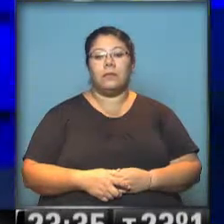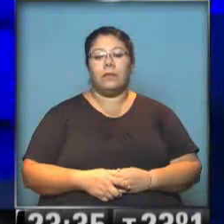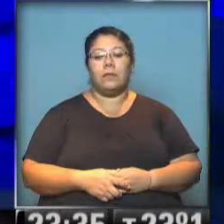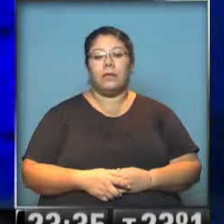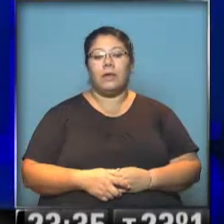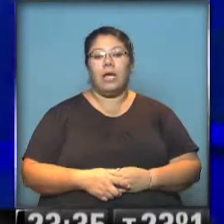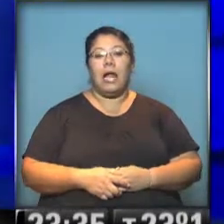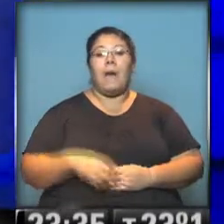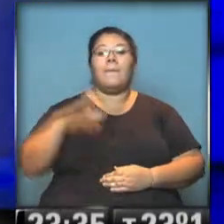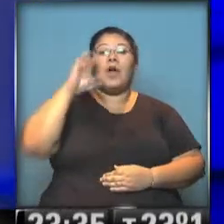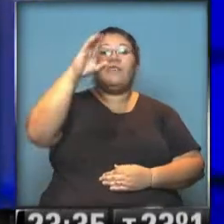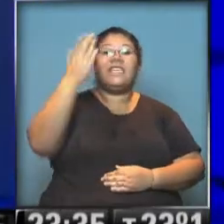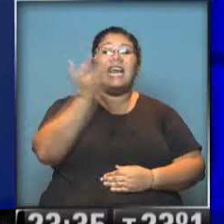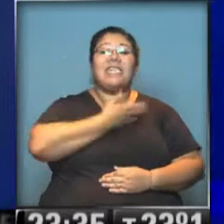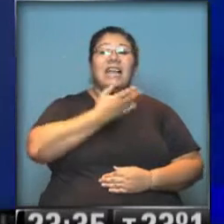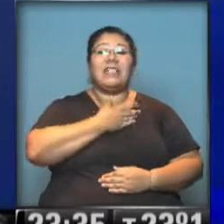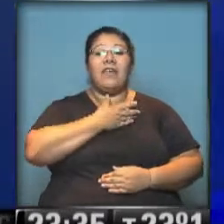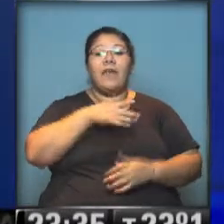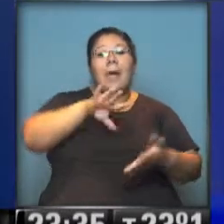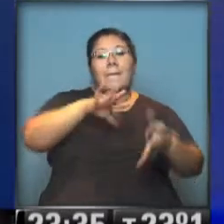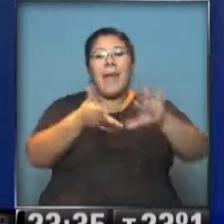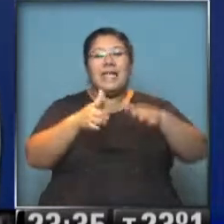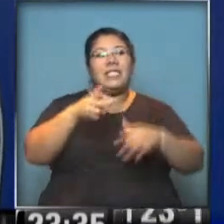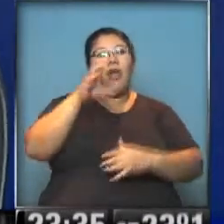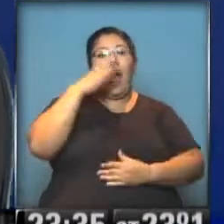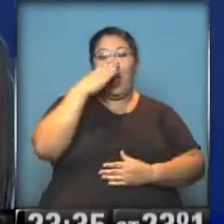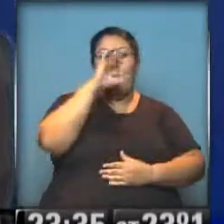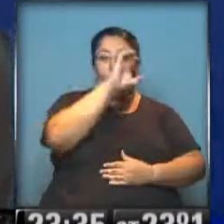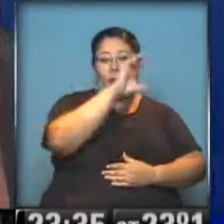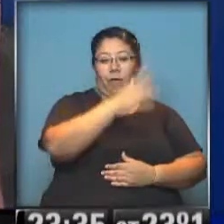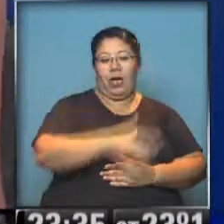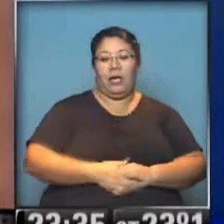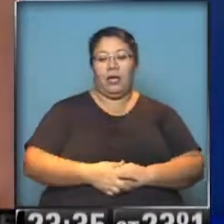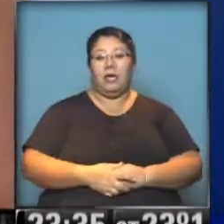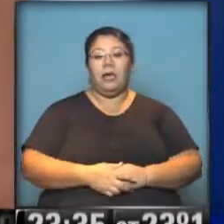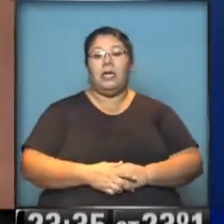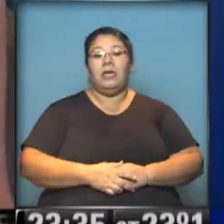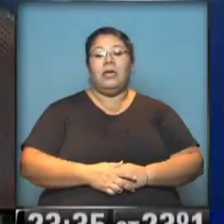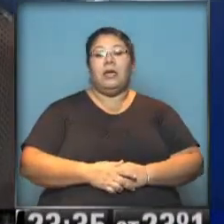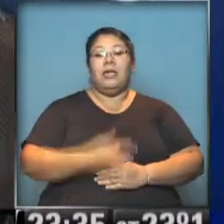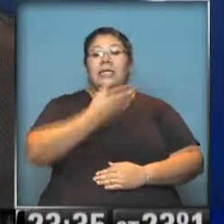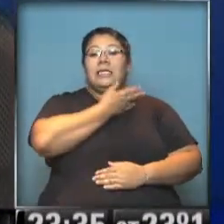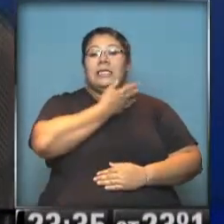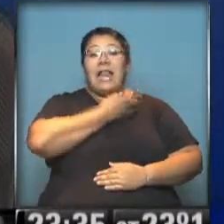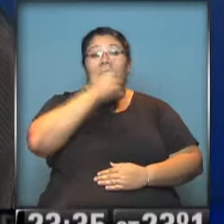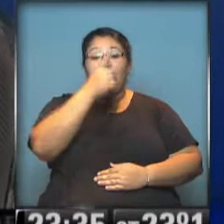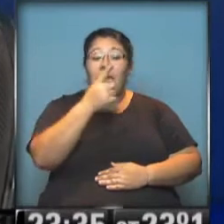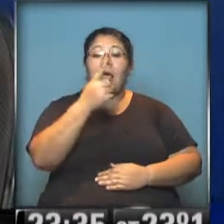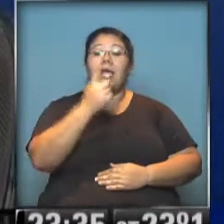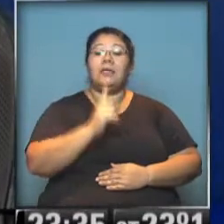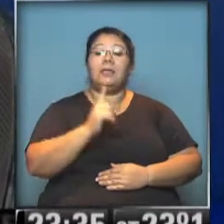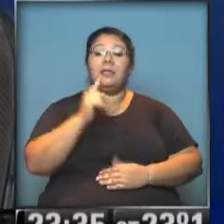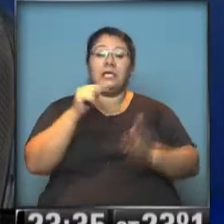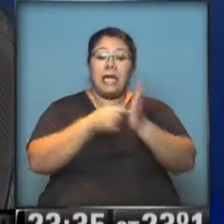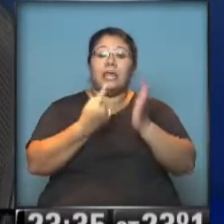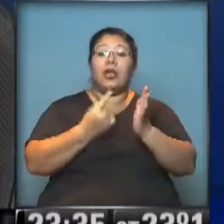Y la provincia de Santa Fe está viviendo una situación similar. Todavía en la zona centro-oeste sigue siendo muy crítica. A pesar de que pararon